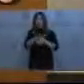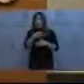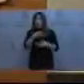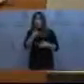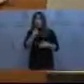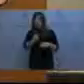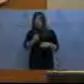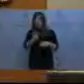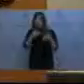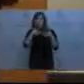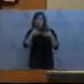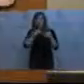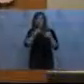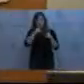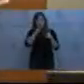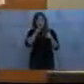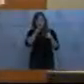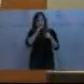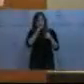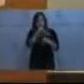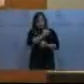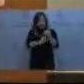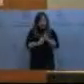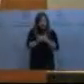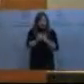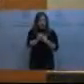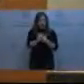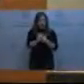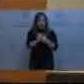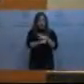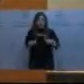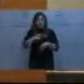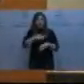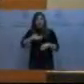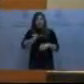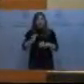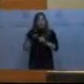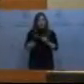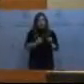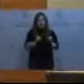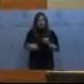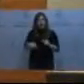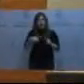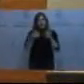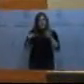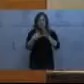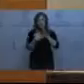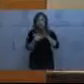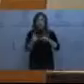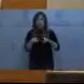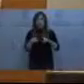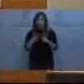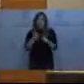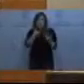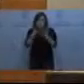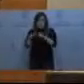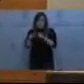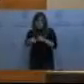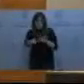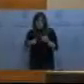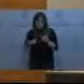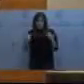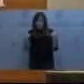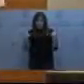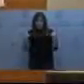por la bonanza económica ni por dar satisfacción, diálogo y entendimiento con los sectores que tiene referencia. Los pleitos,